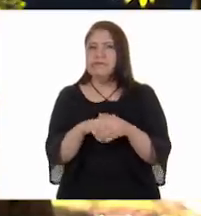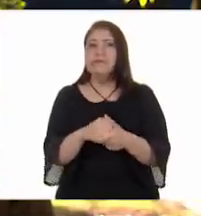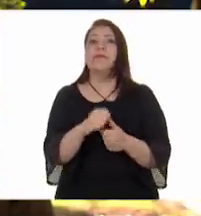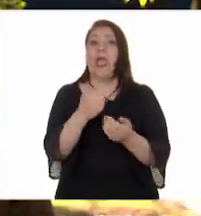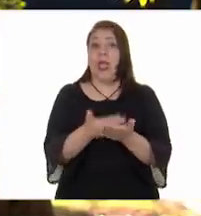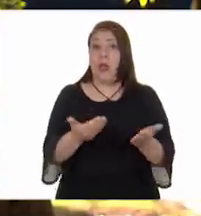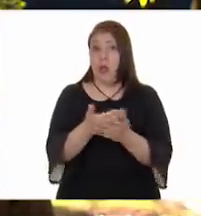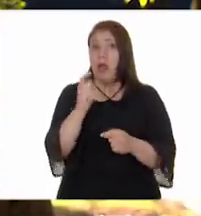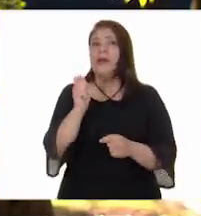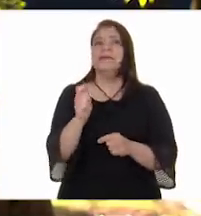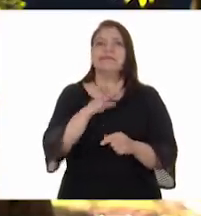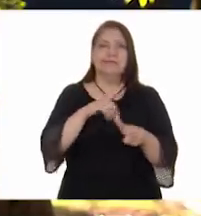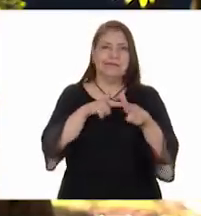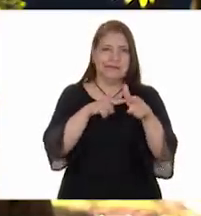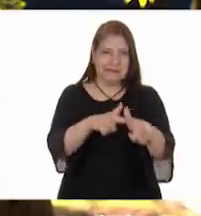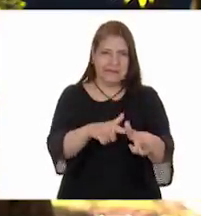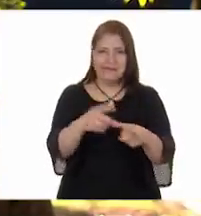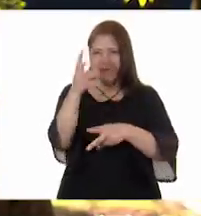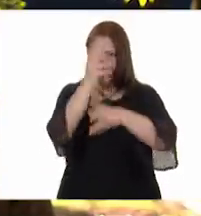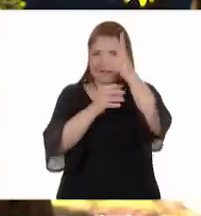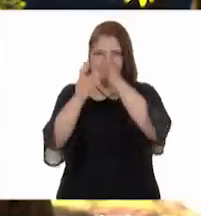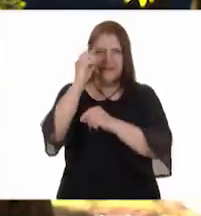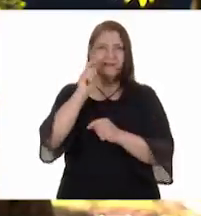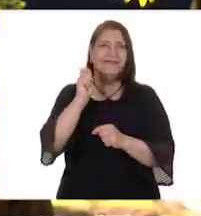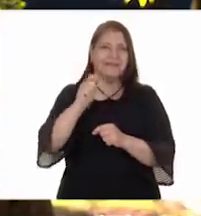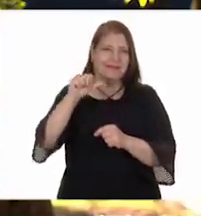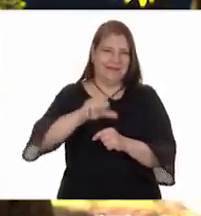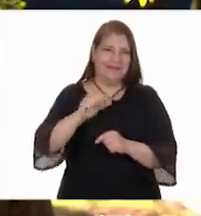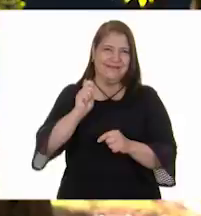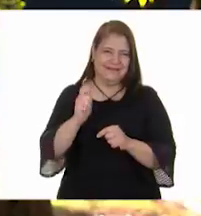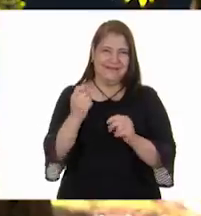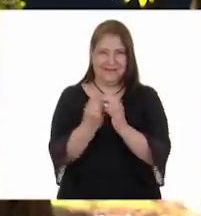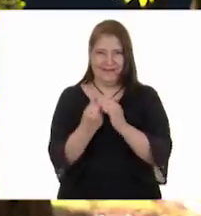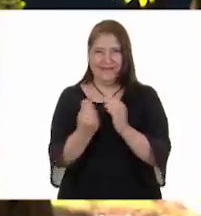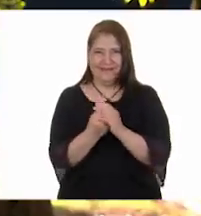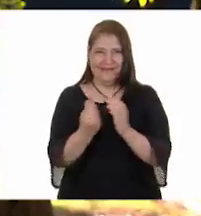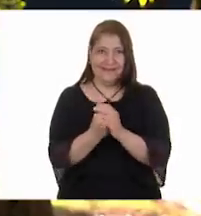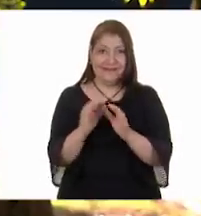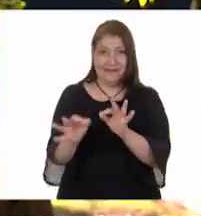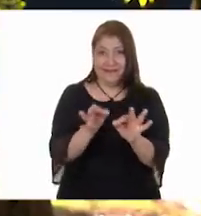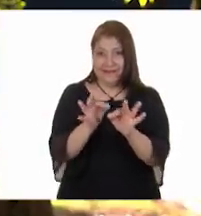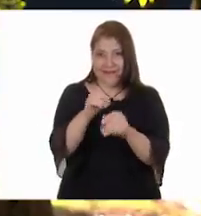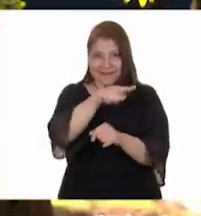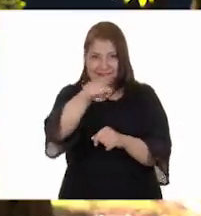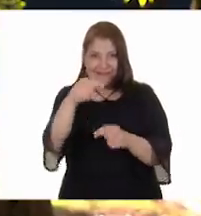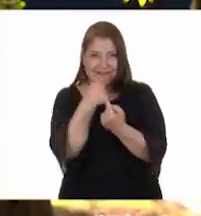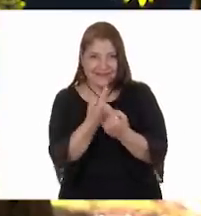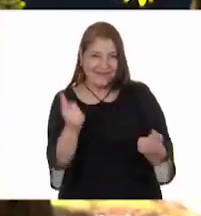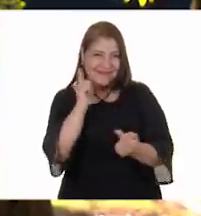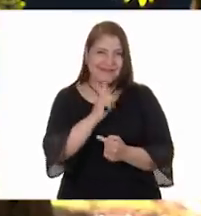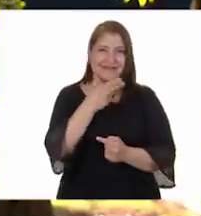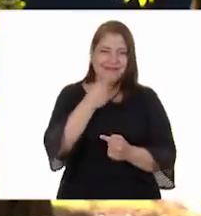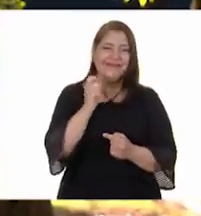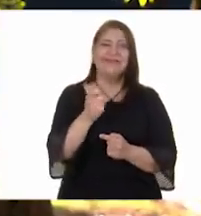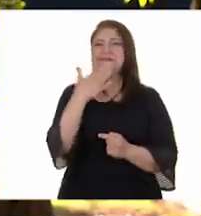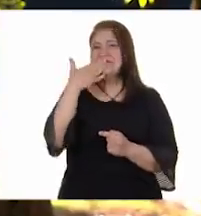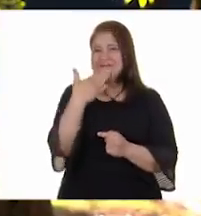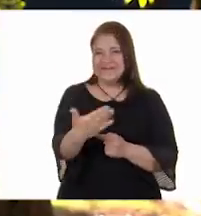es momento de seguir con el programa de hoy. ¿Listas? ¿Listos?